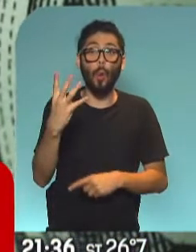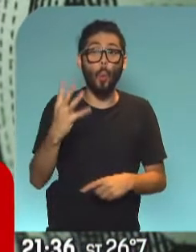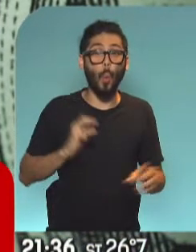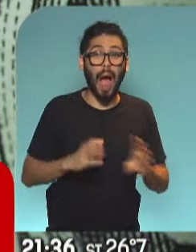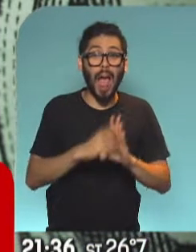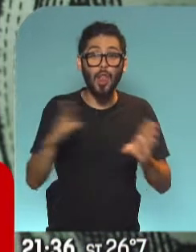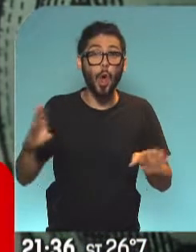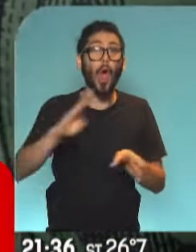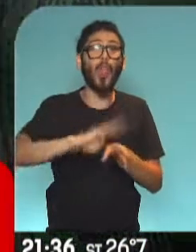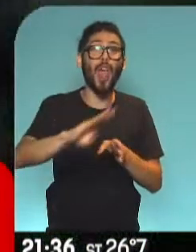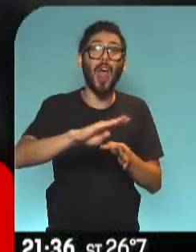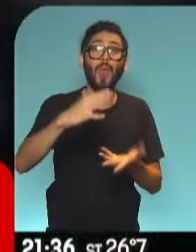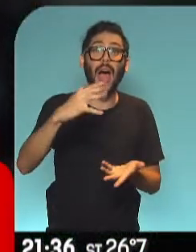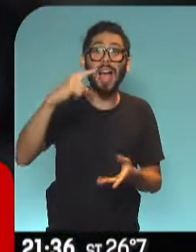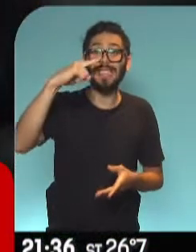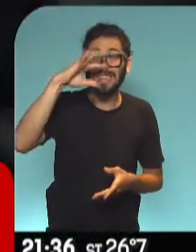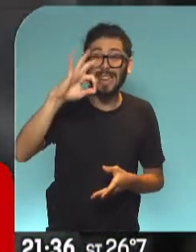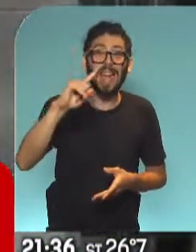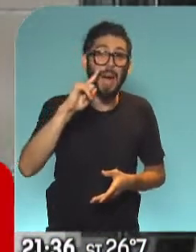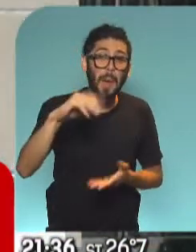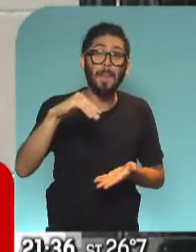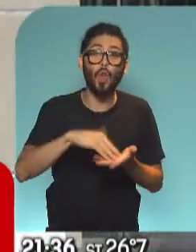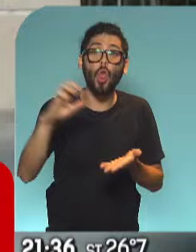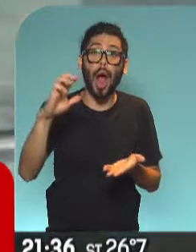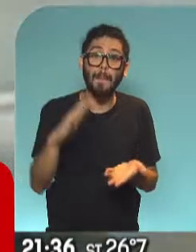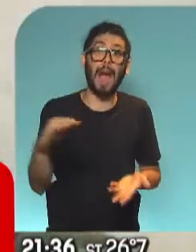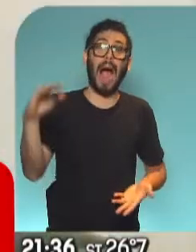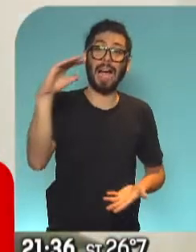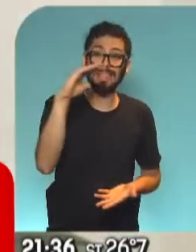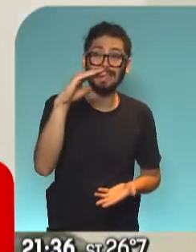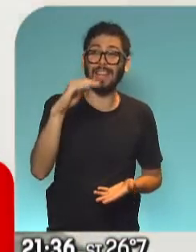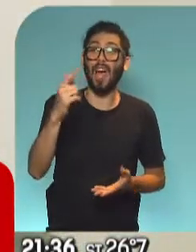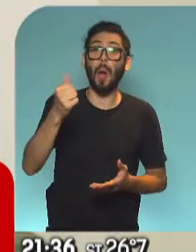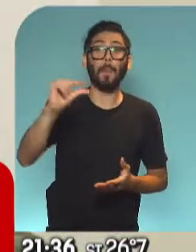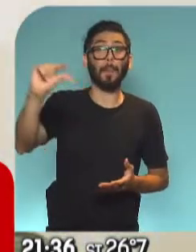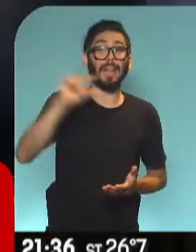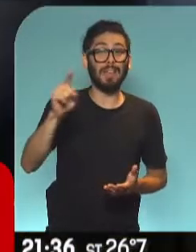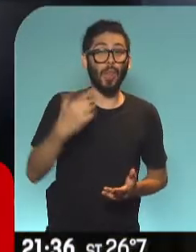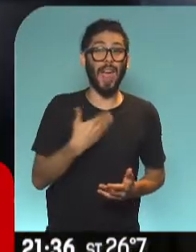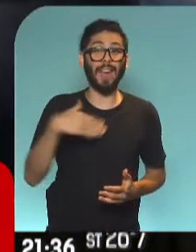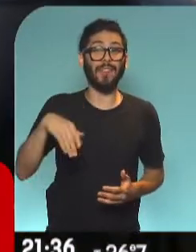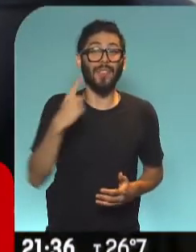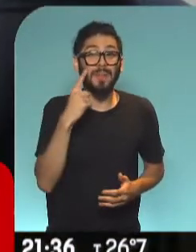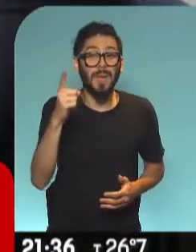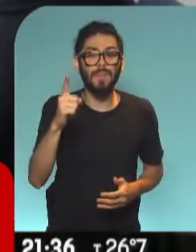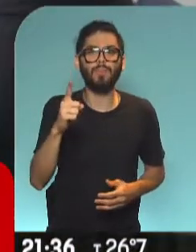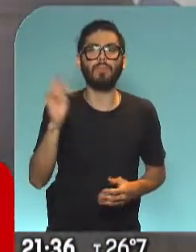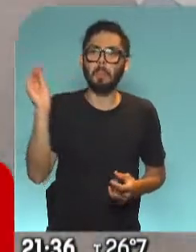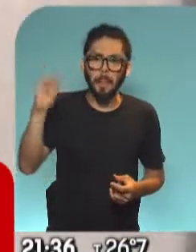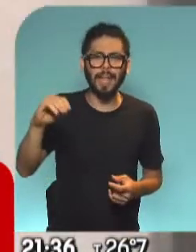incrementado la deuda externa en 70.000 millones de dólares y había tomado préstamos del Fondo Monetario Internacional por